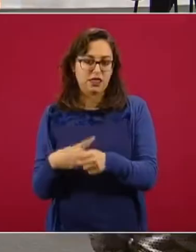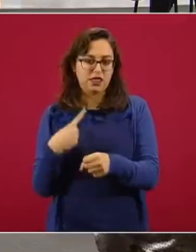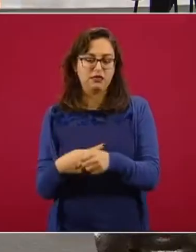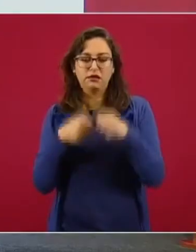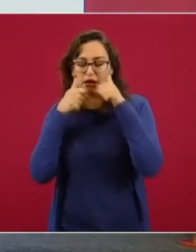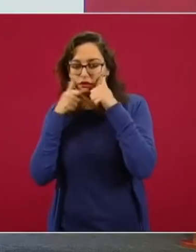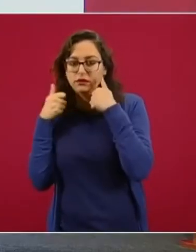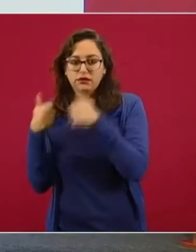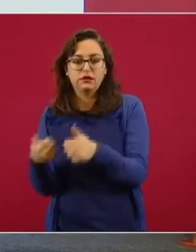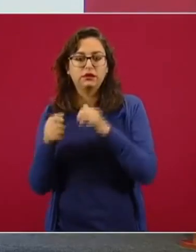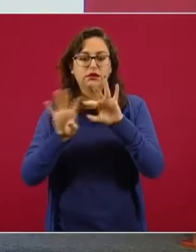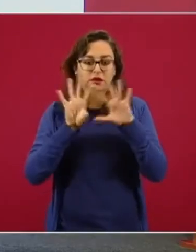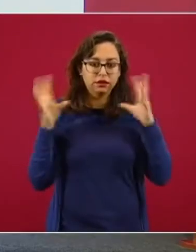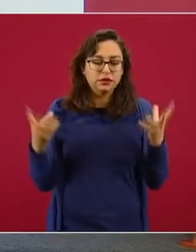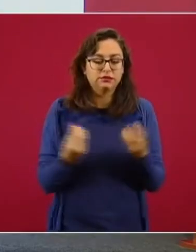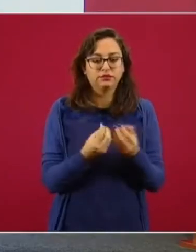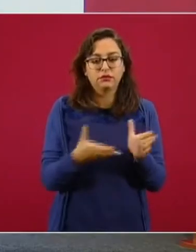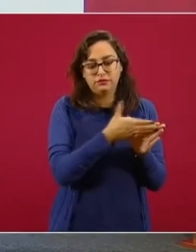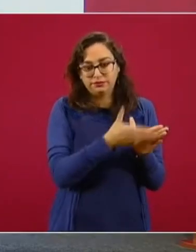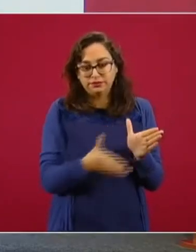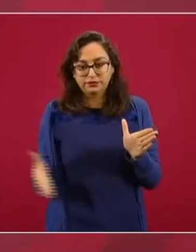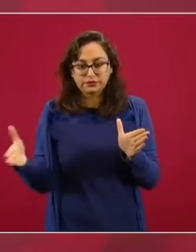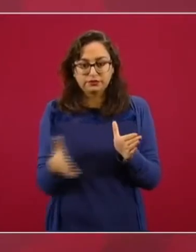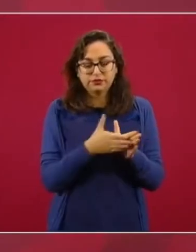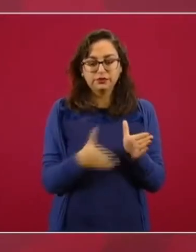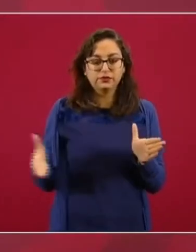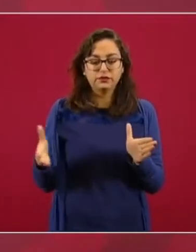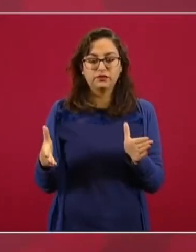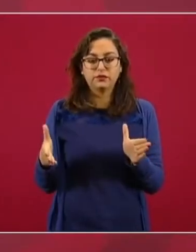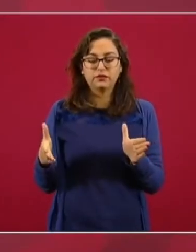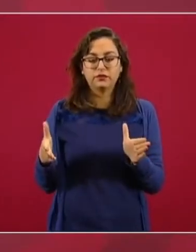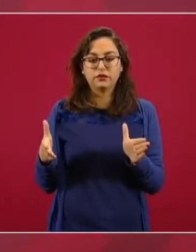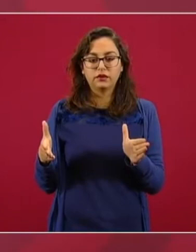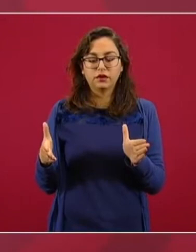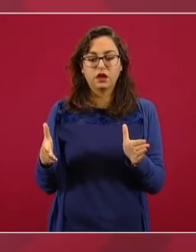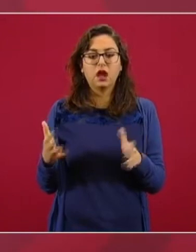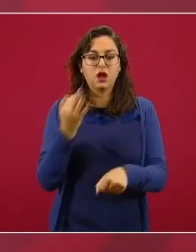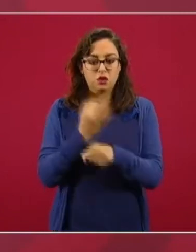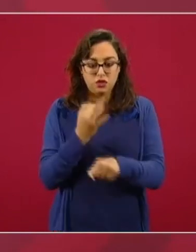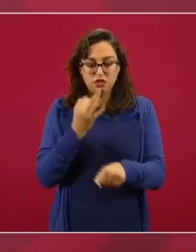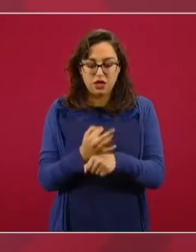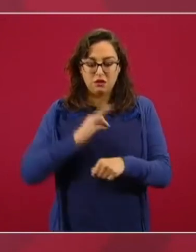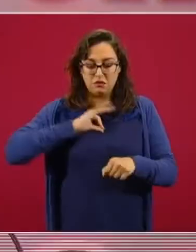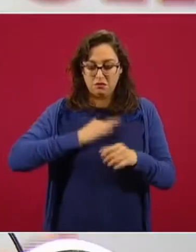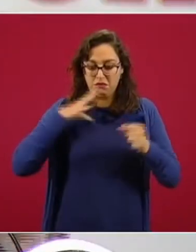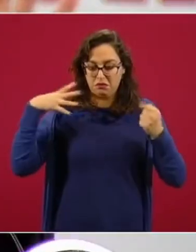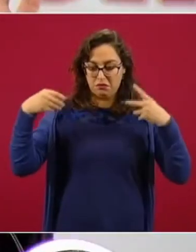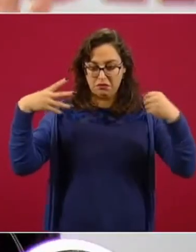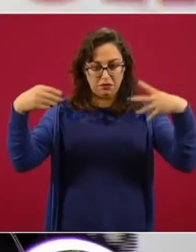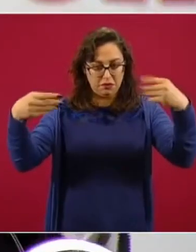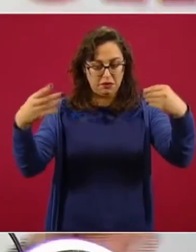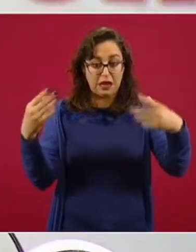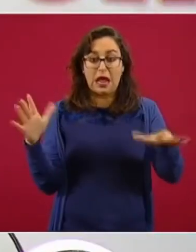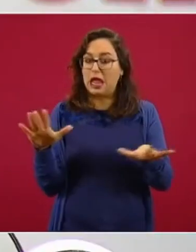Entonces, en suma, tenemos un periodo intermedio de cambio en la tendencia de la epidemia. Esto